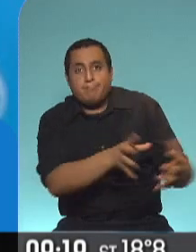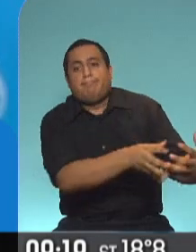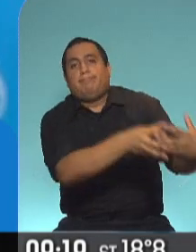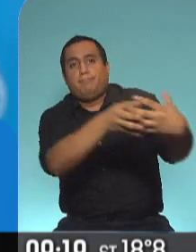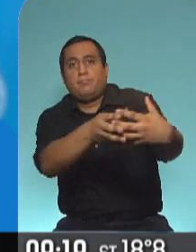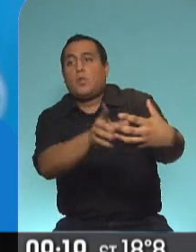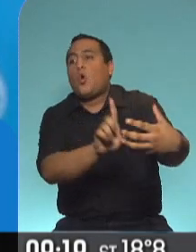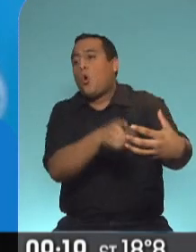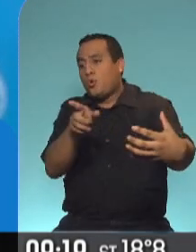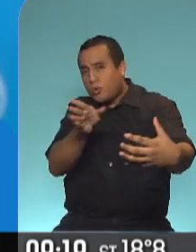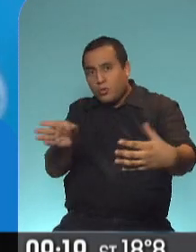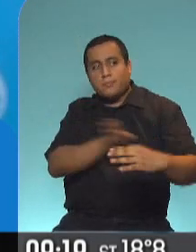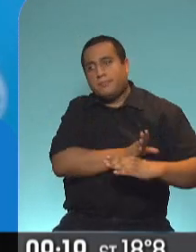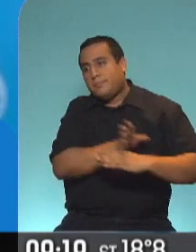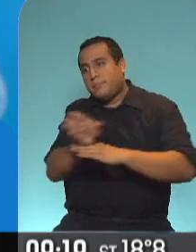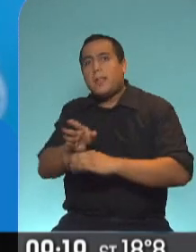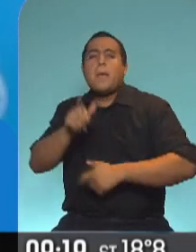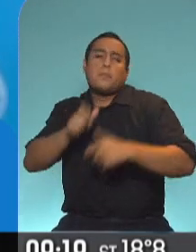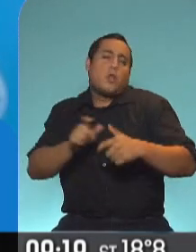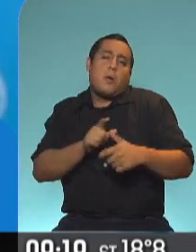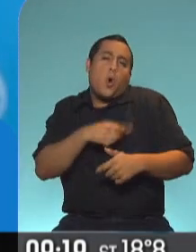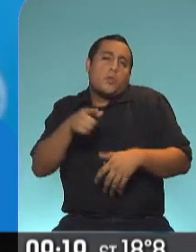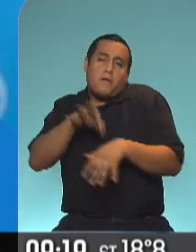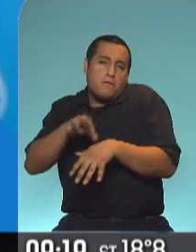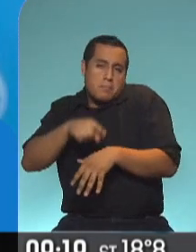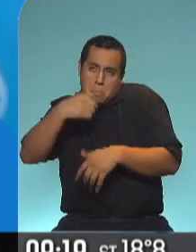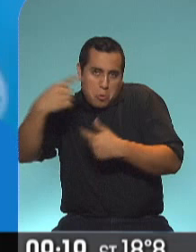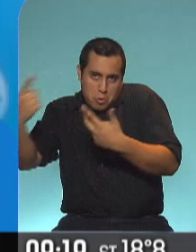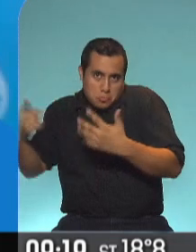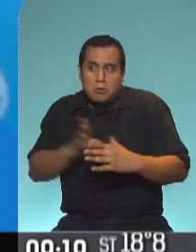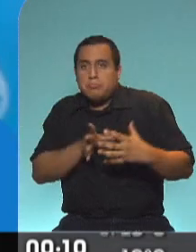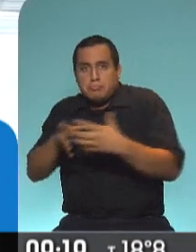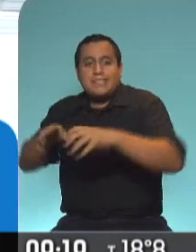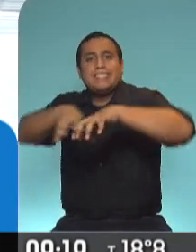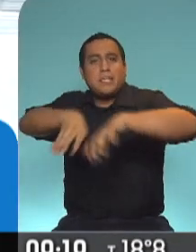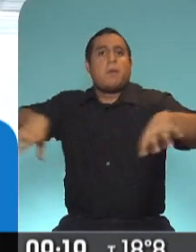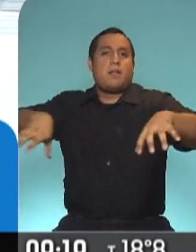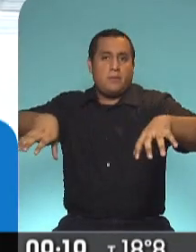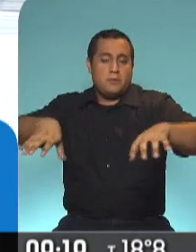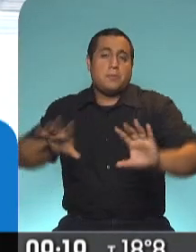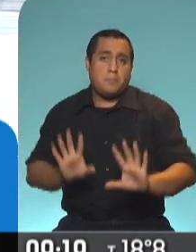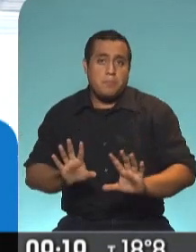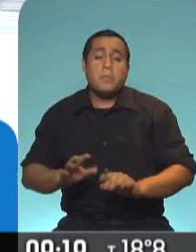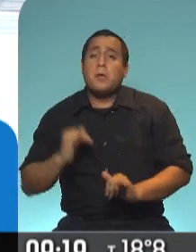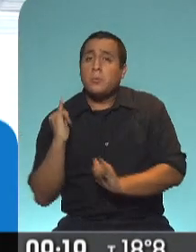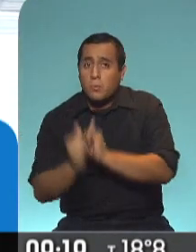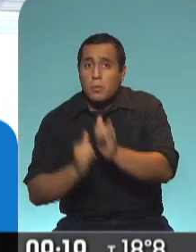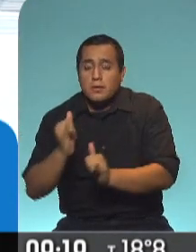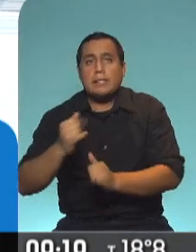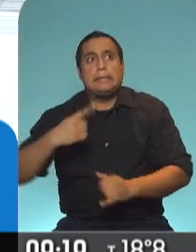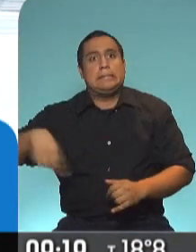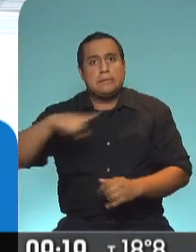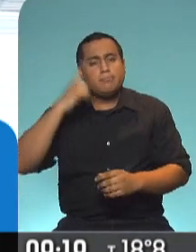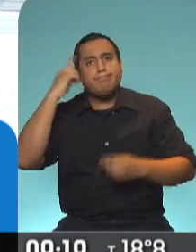y a quienes consultan por todas las demás razones por otro contarles que veníamos viendo con preocupación